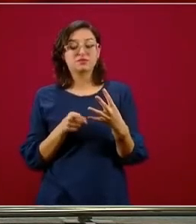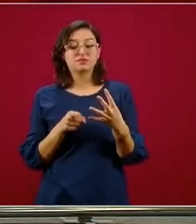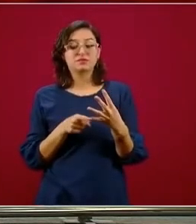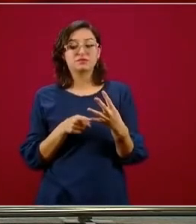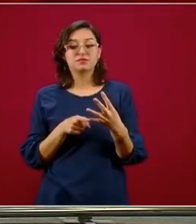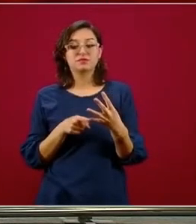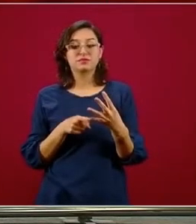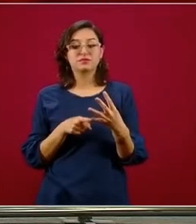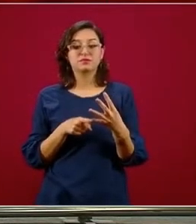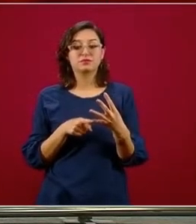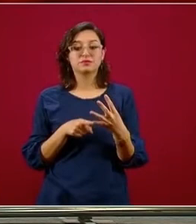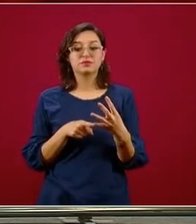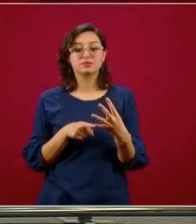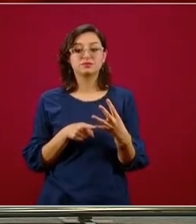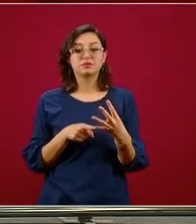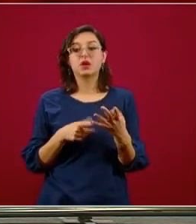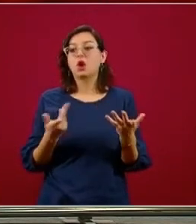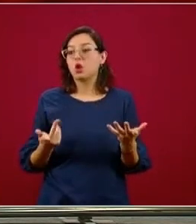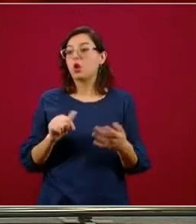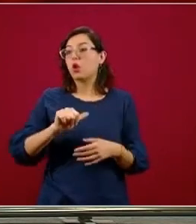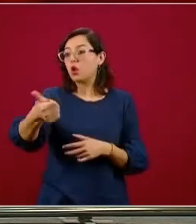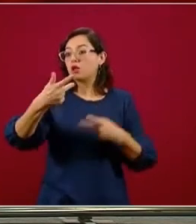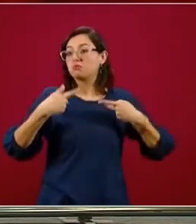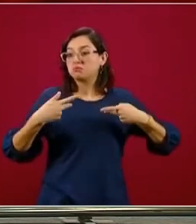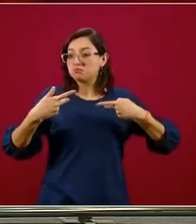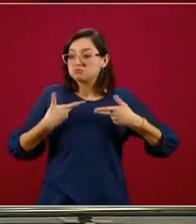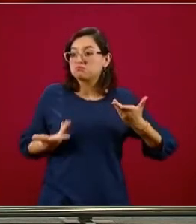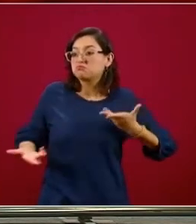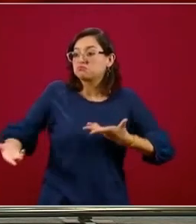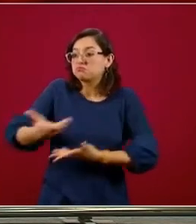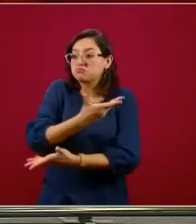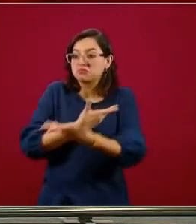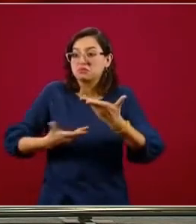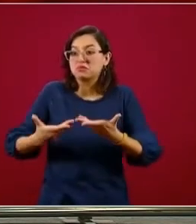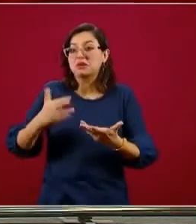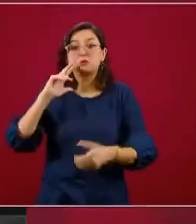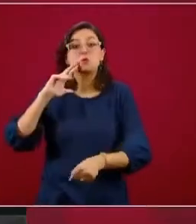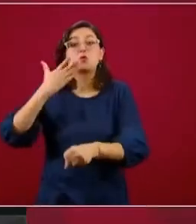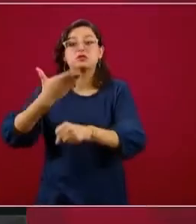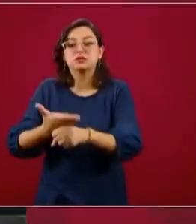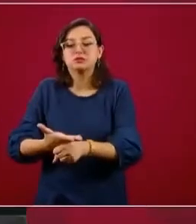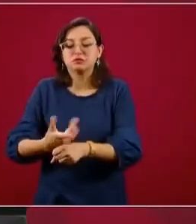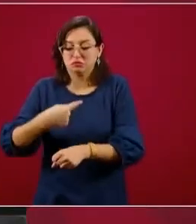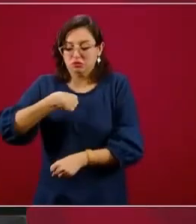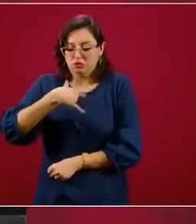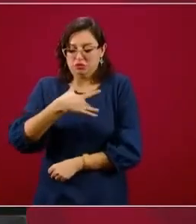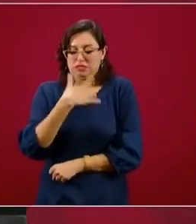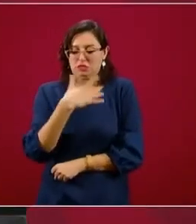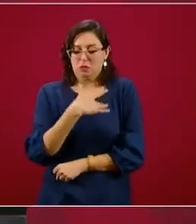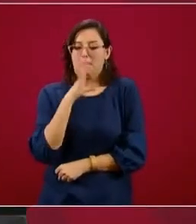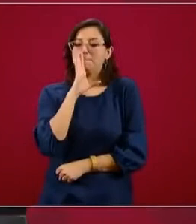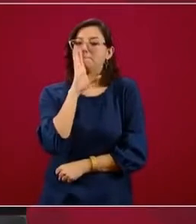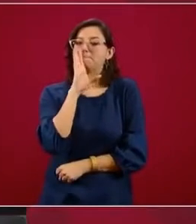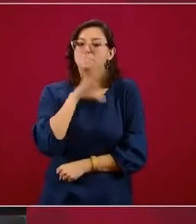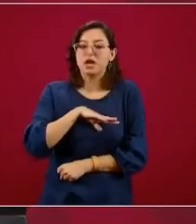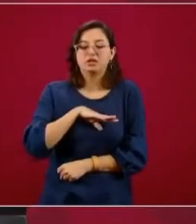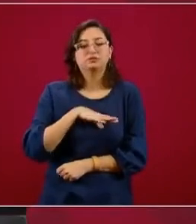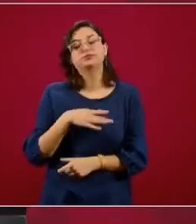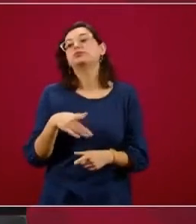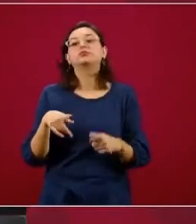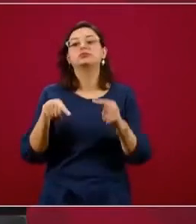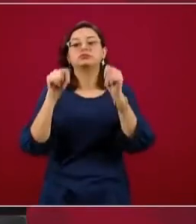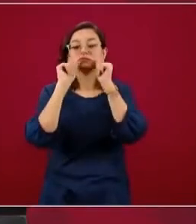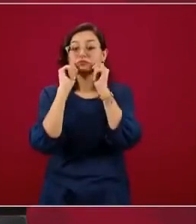la responsabilidad y solidaridad con otras personas en la medida en que tengamos síntomas, y esto aplica, por ejemplo, para cada temporada